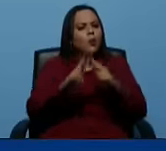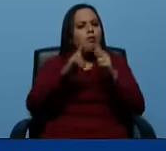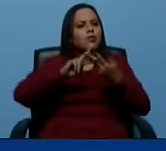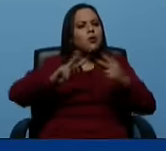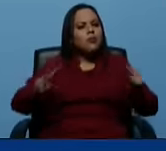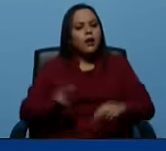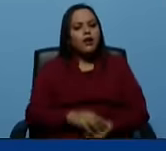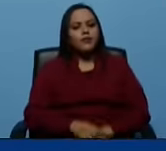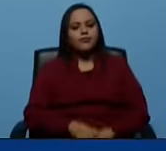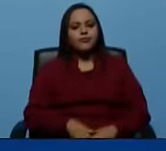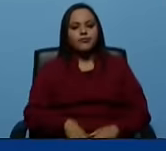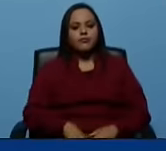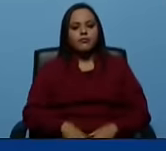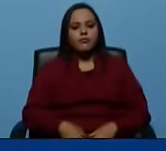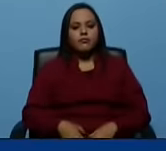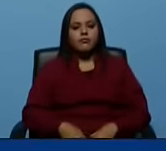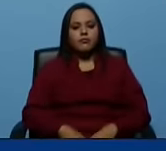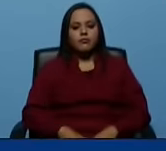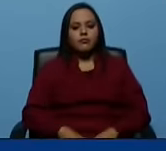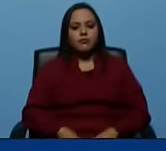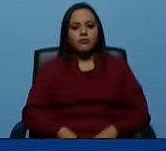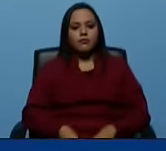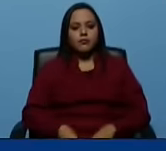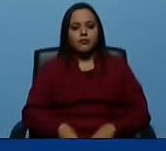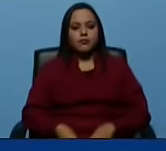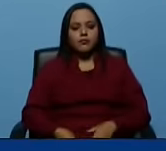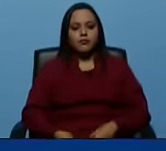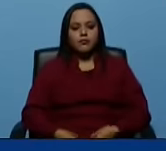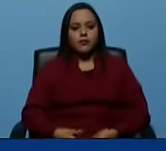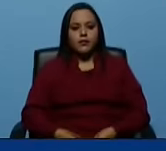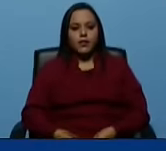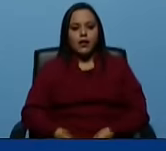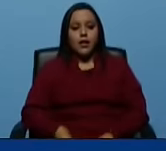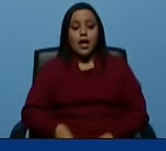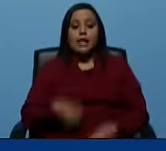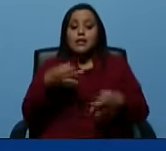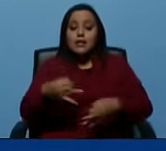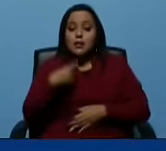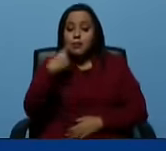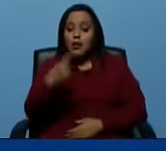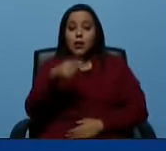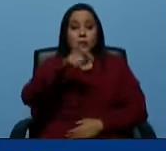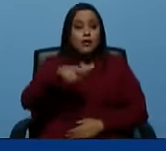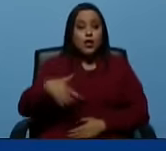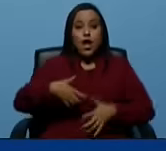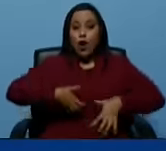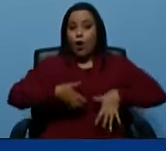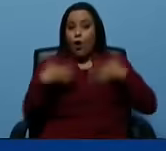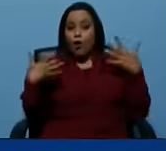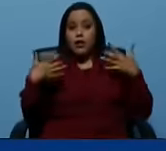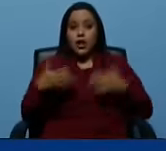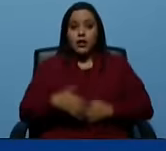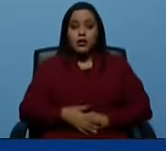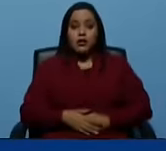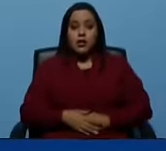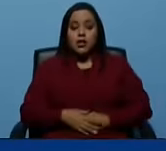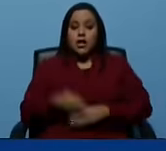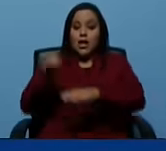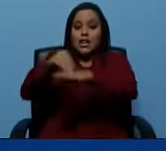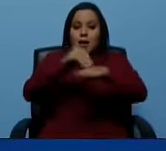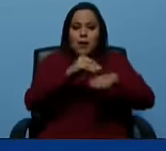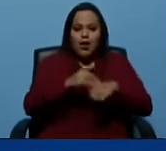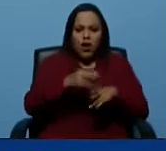encuentro y el reencuentro permanente. Siempre digo, los que odian y llamaron a matar a los